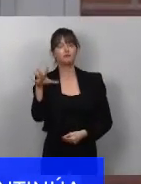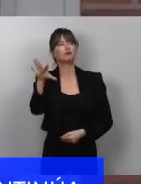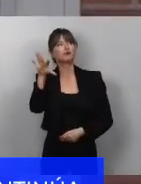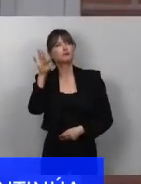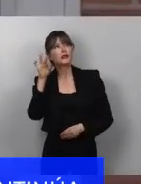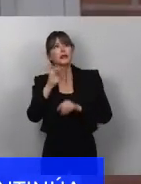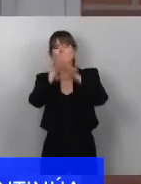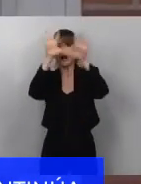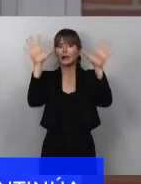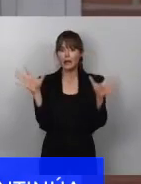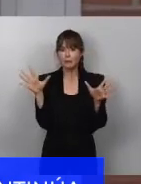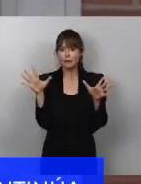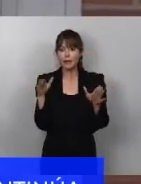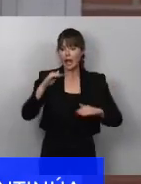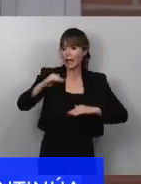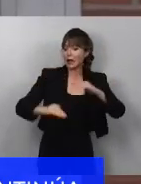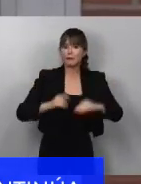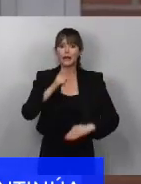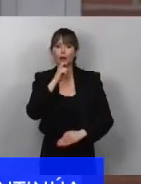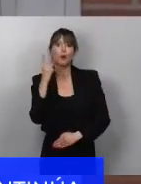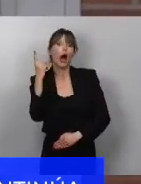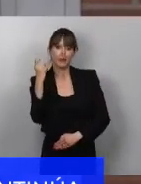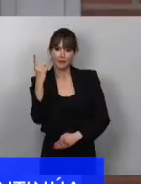Claridad por dónde queremos caminar